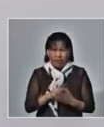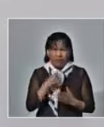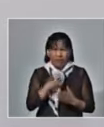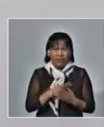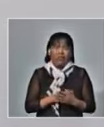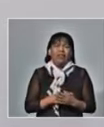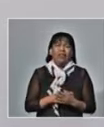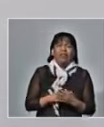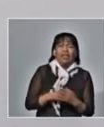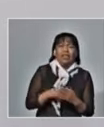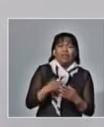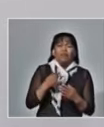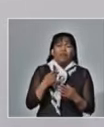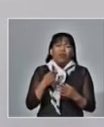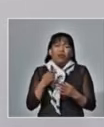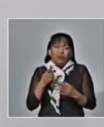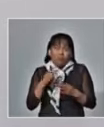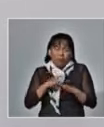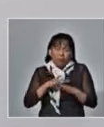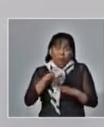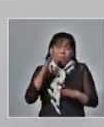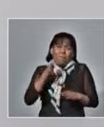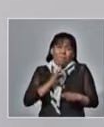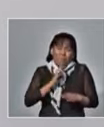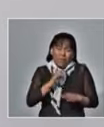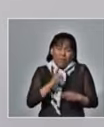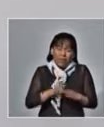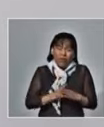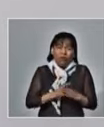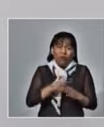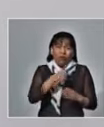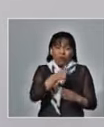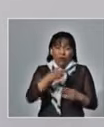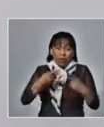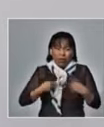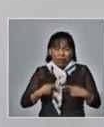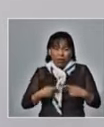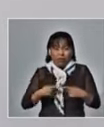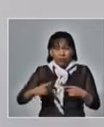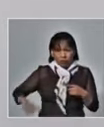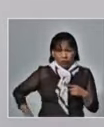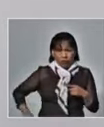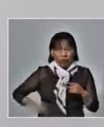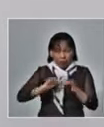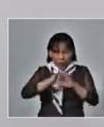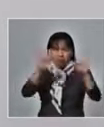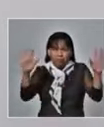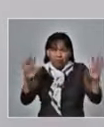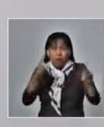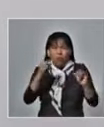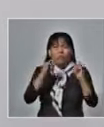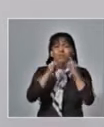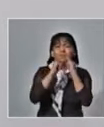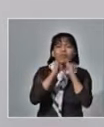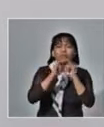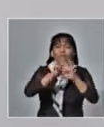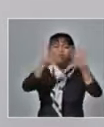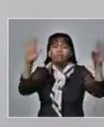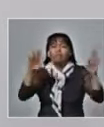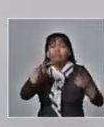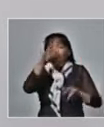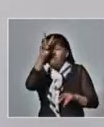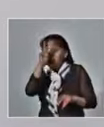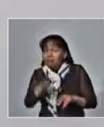autónomos, de licitar todos los procesos del gobierno con total transparencia, un instituto de transparencia